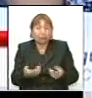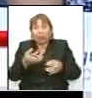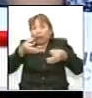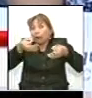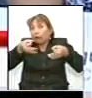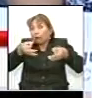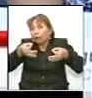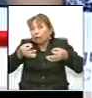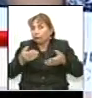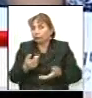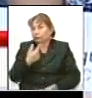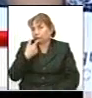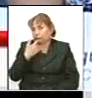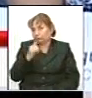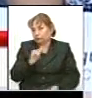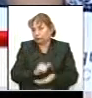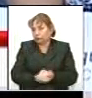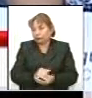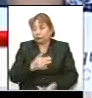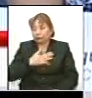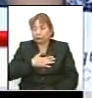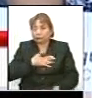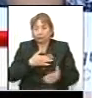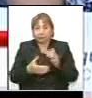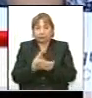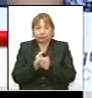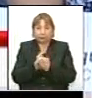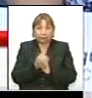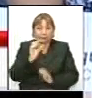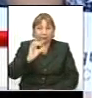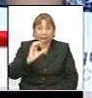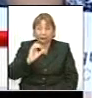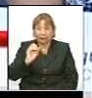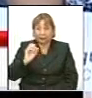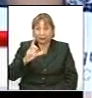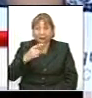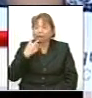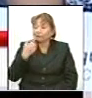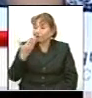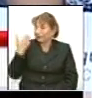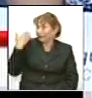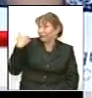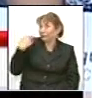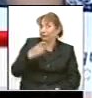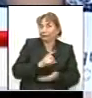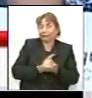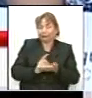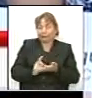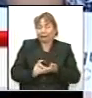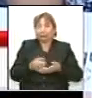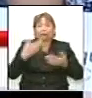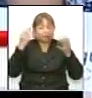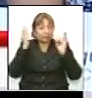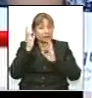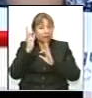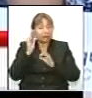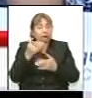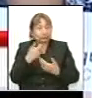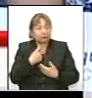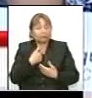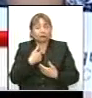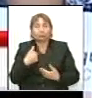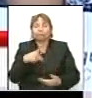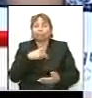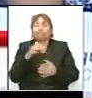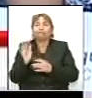y conmigo wang que la vez pasada hemos estado en un evento represento a